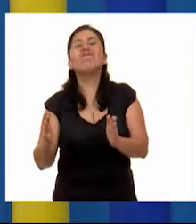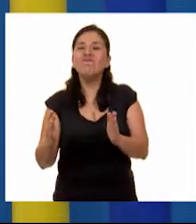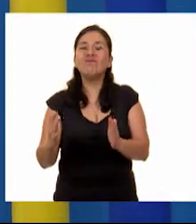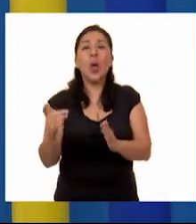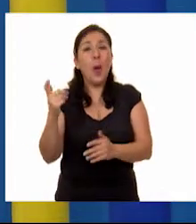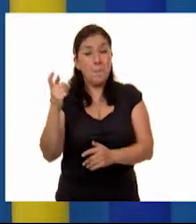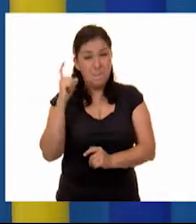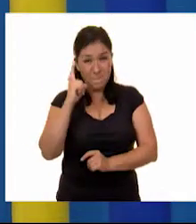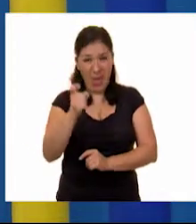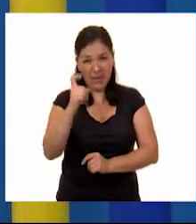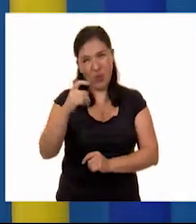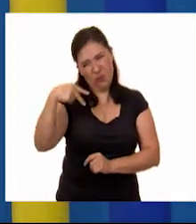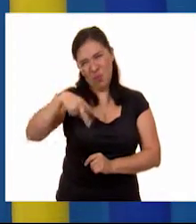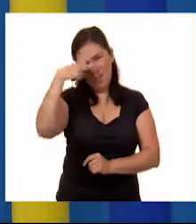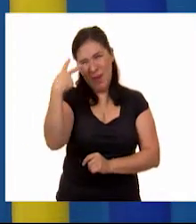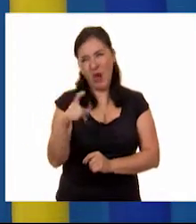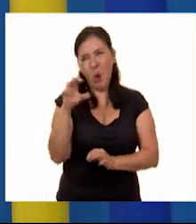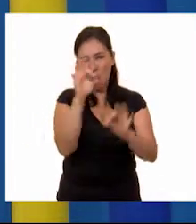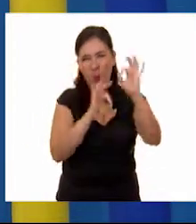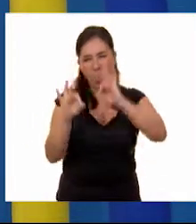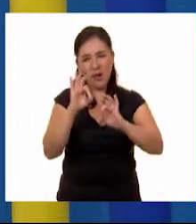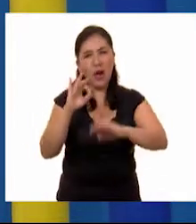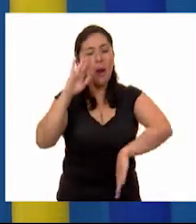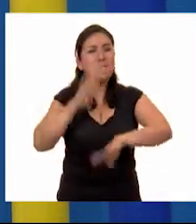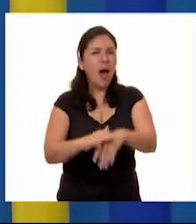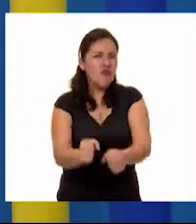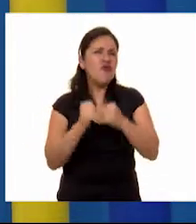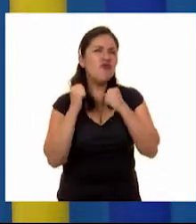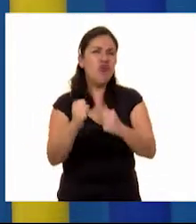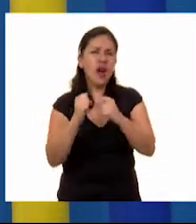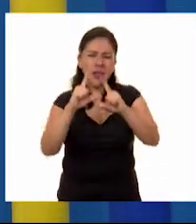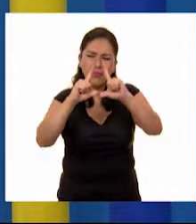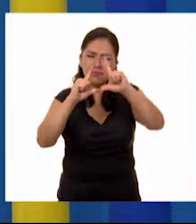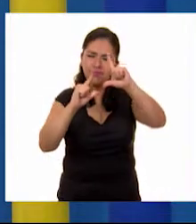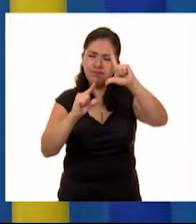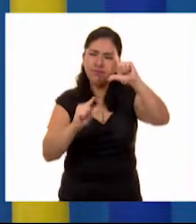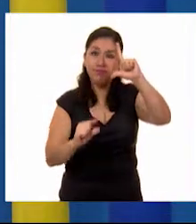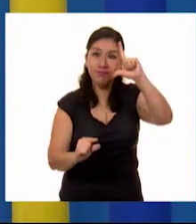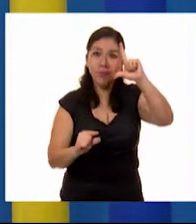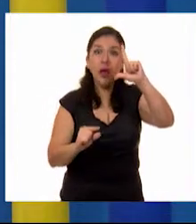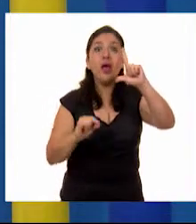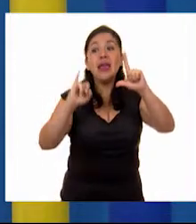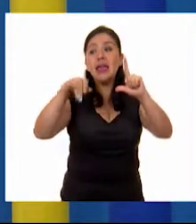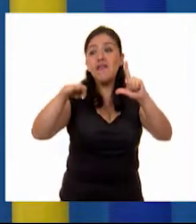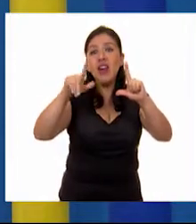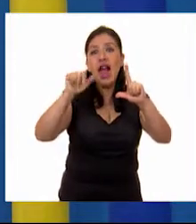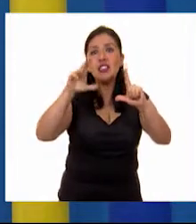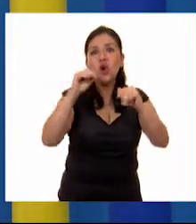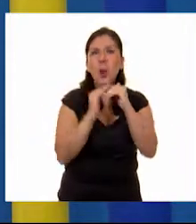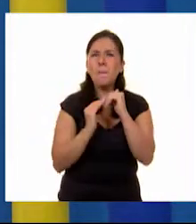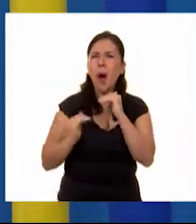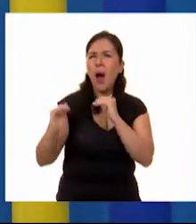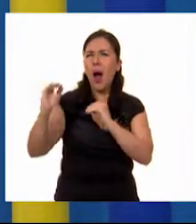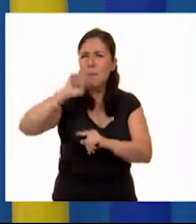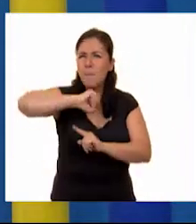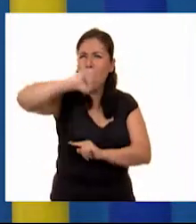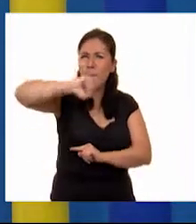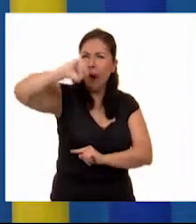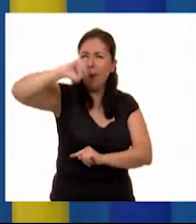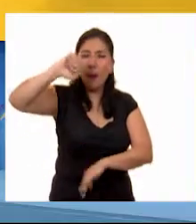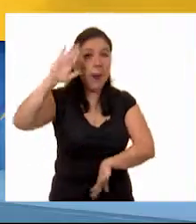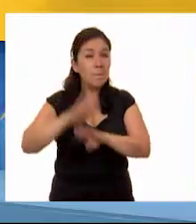de la moneda nacional se hicieron cada vez más severas y la inflación aumentó de manera